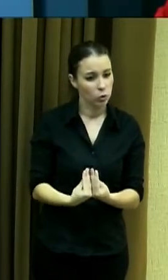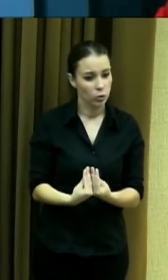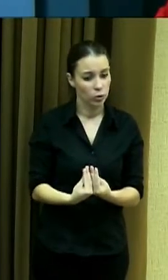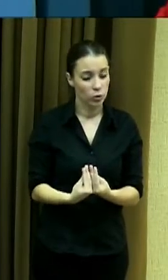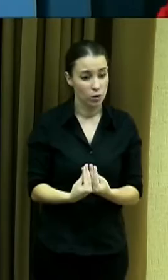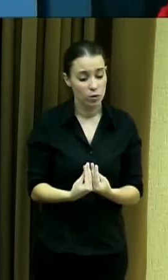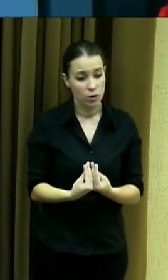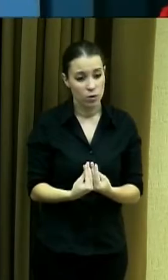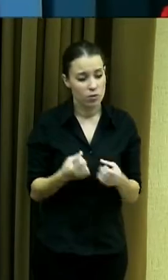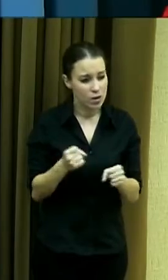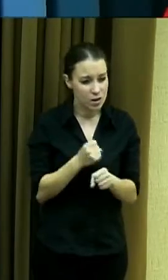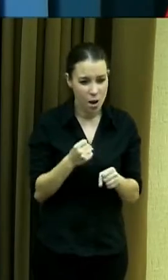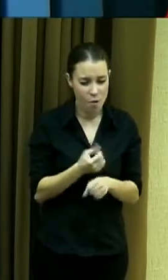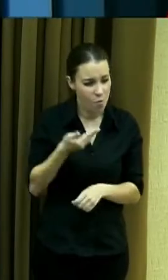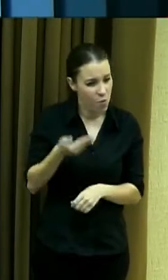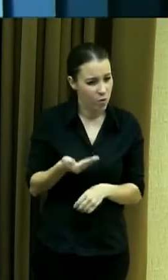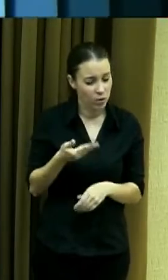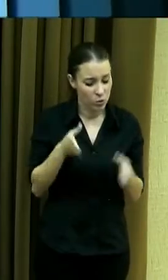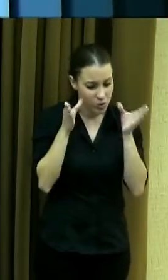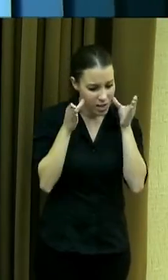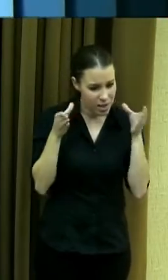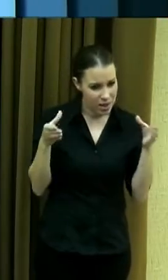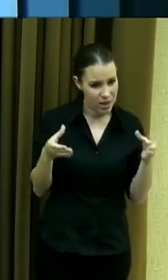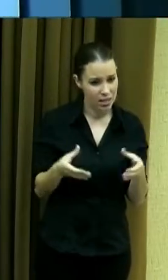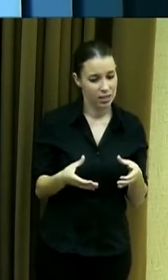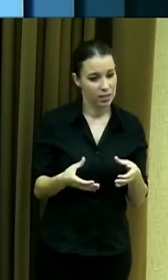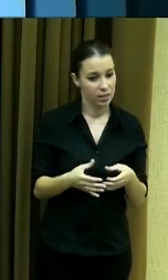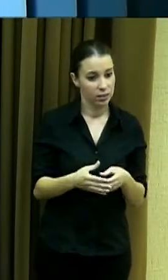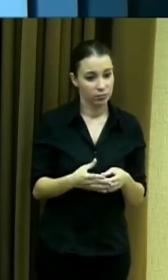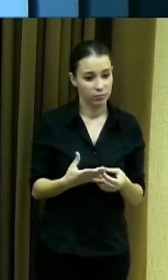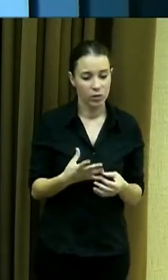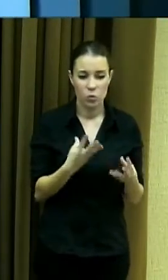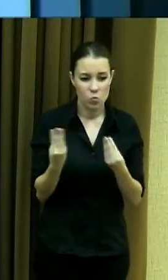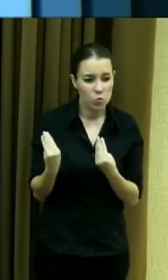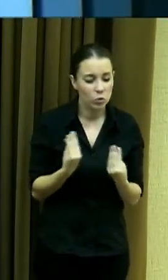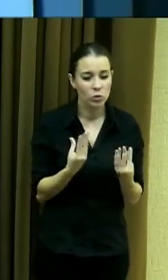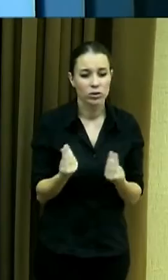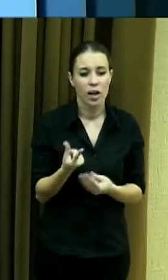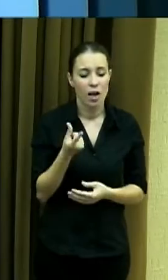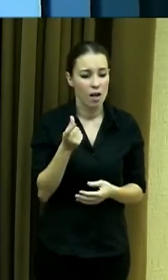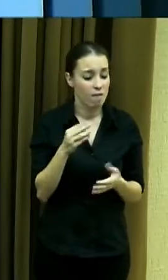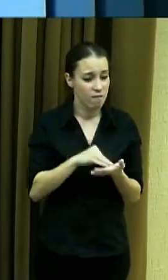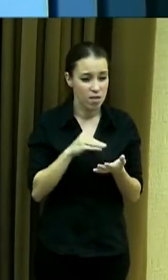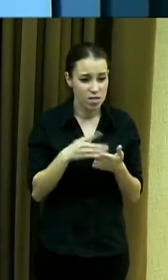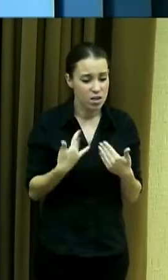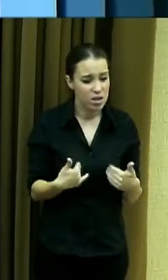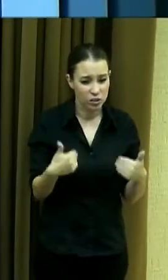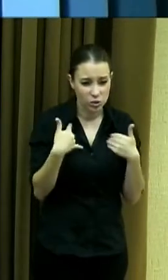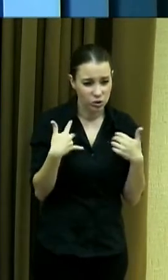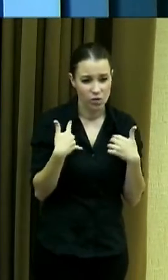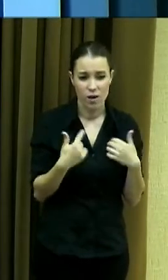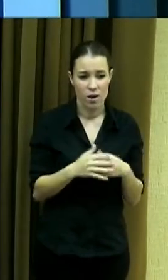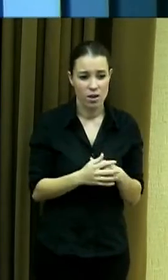una labor inmensa, con una gran dedicación, yo sé que muchas veces pasándolo mal. Trabaja también en la Universidad de Extremadura como